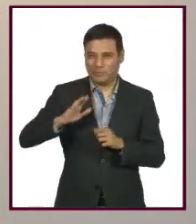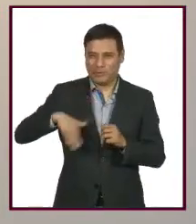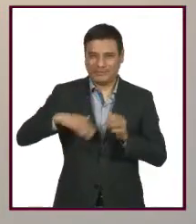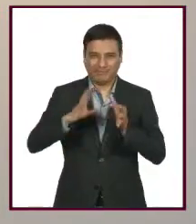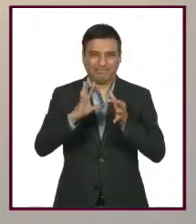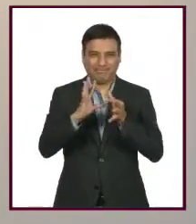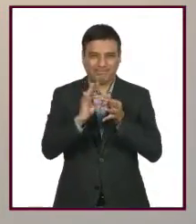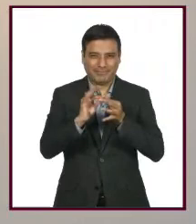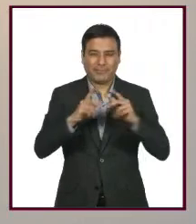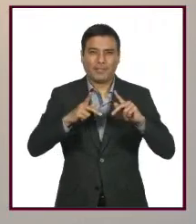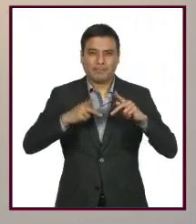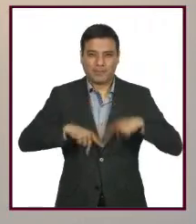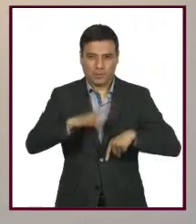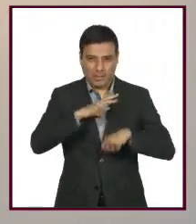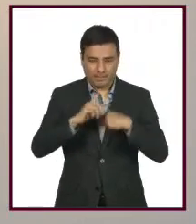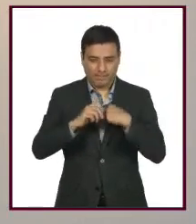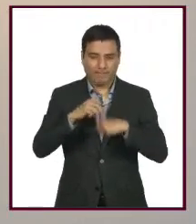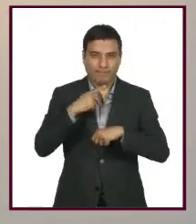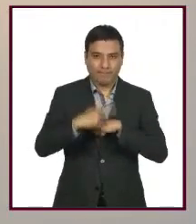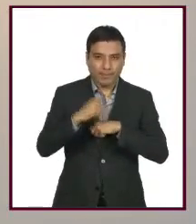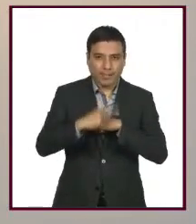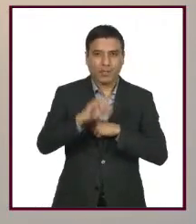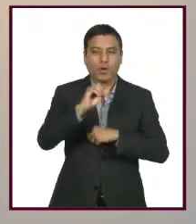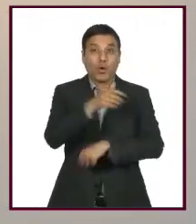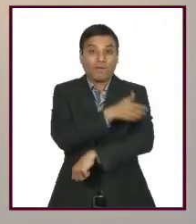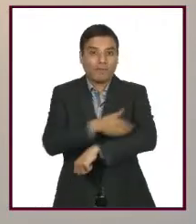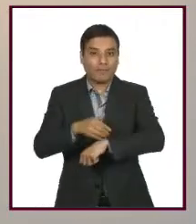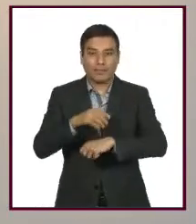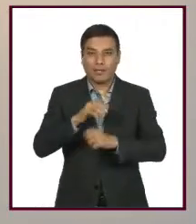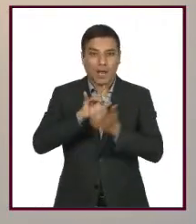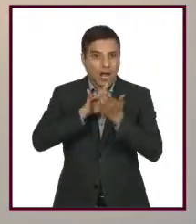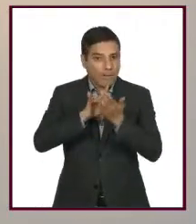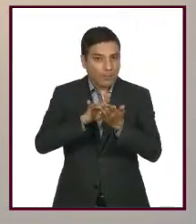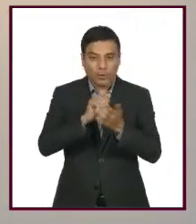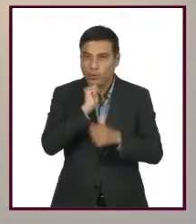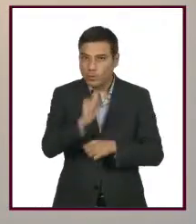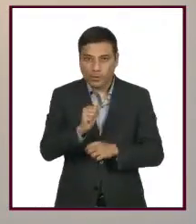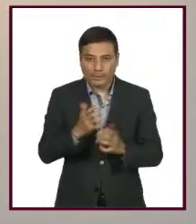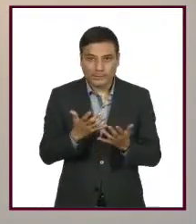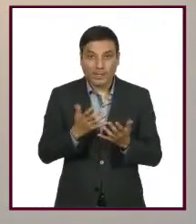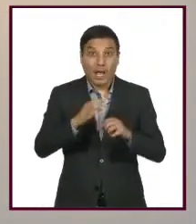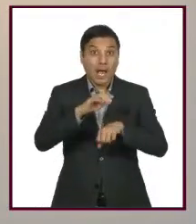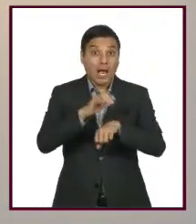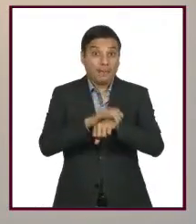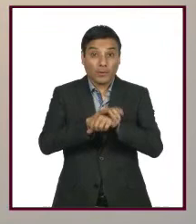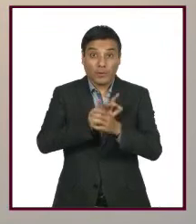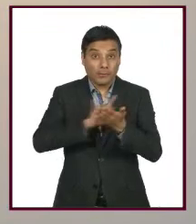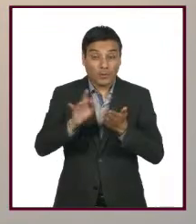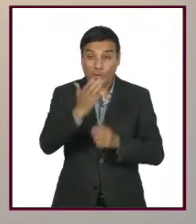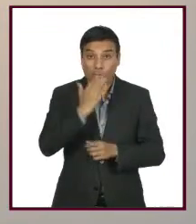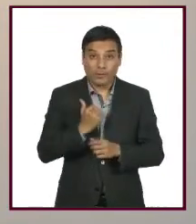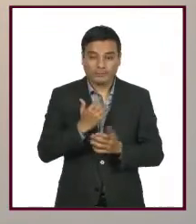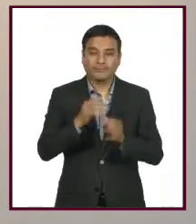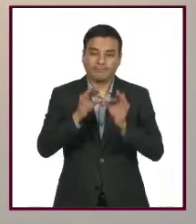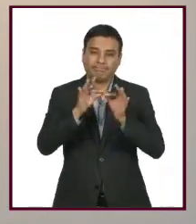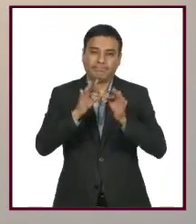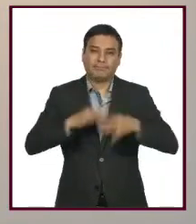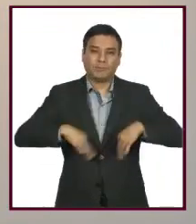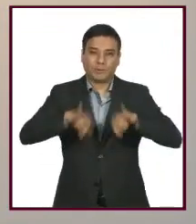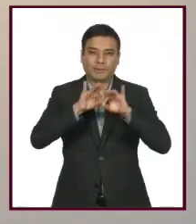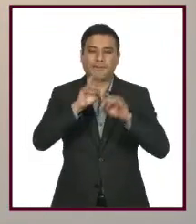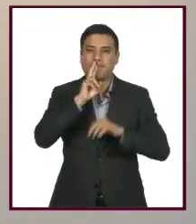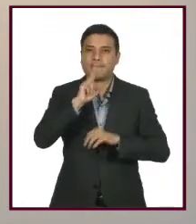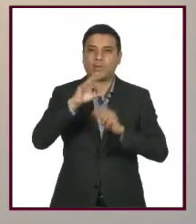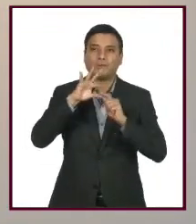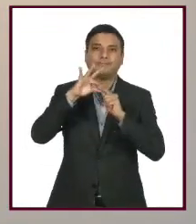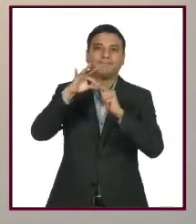individuales, familiares, que no haya adecuadas redes de apoyo sociales. En este caso sí es importante pues canalizar a los, por